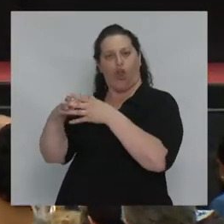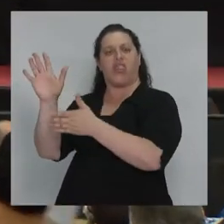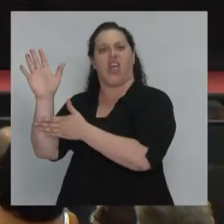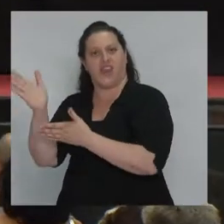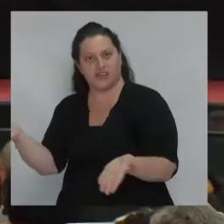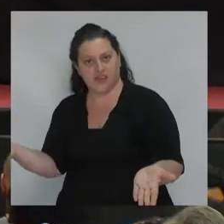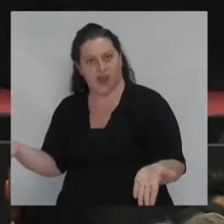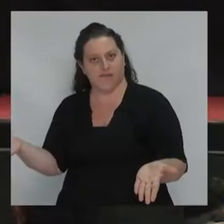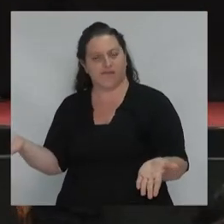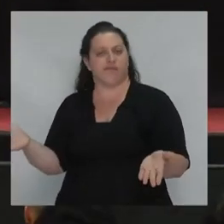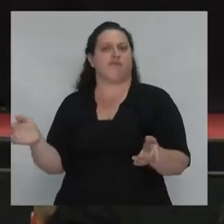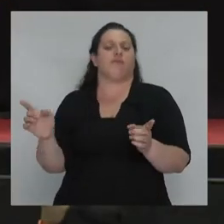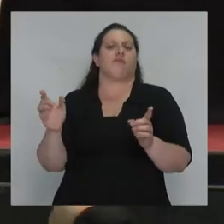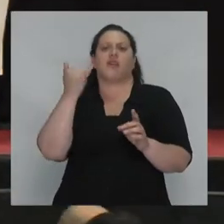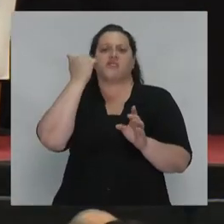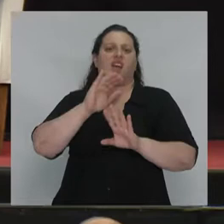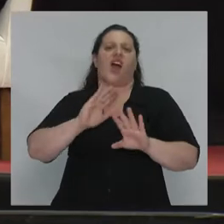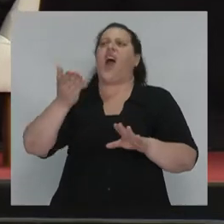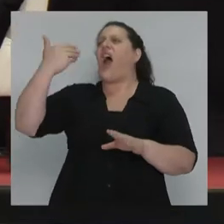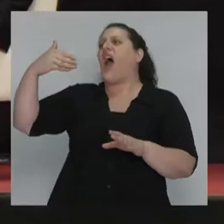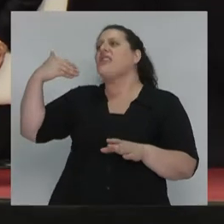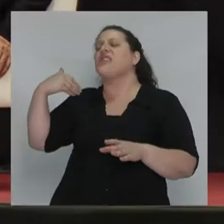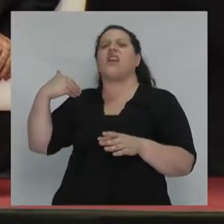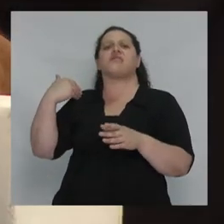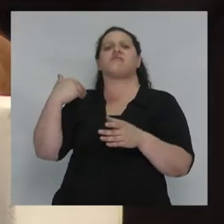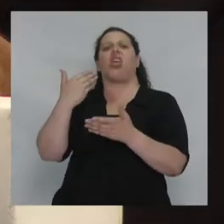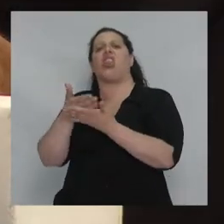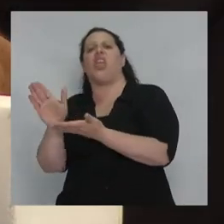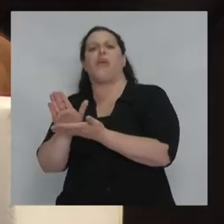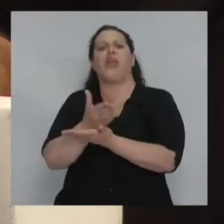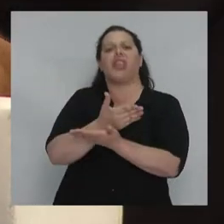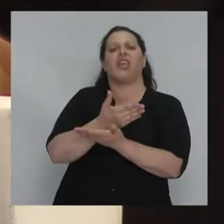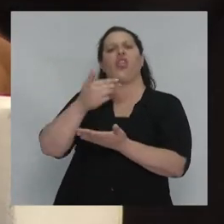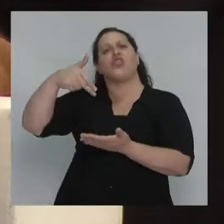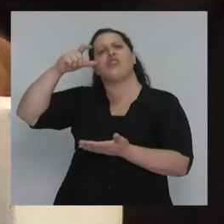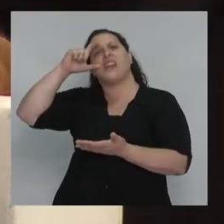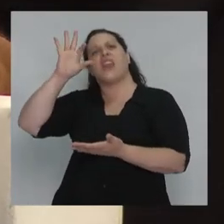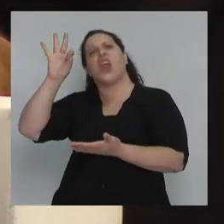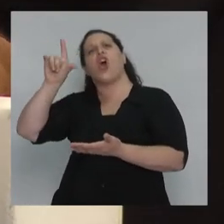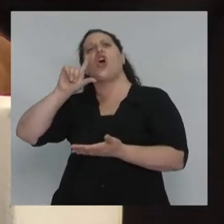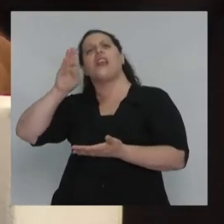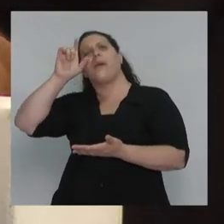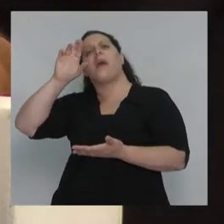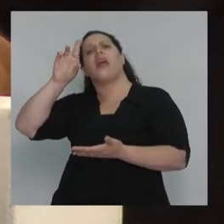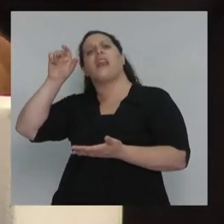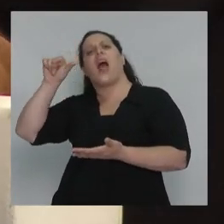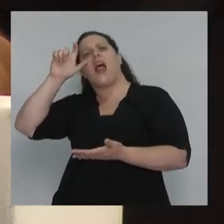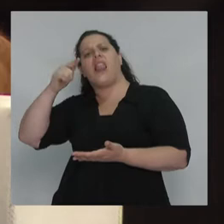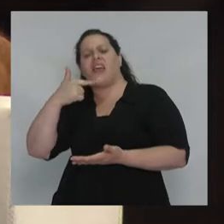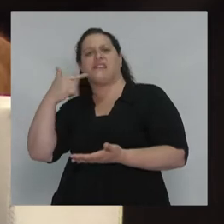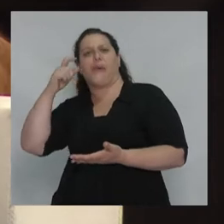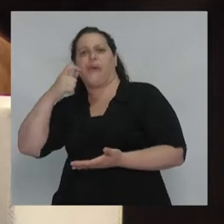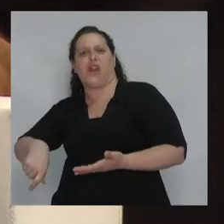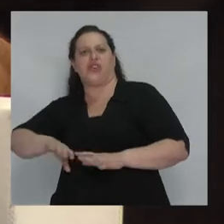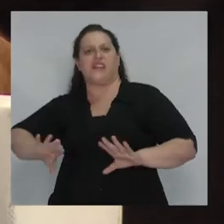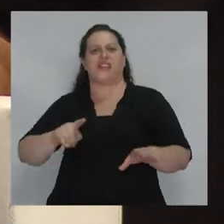en la época que se mencionaba ayer de que estábamos divididos entre neoliberales vergonzantes y populistas sinvergüenzas,